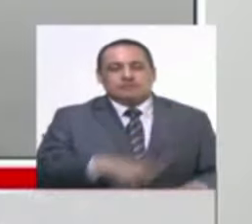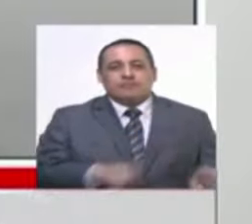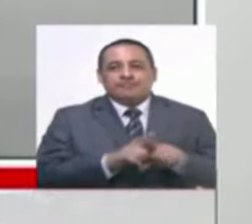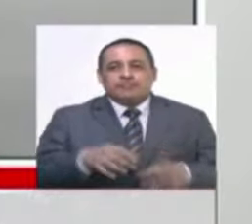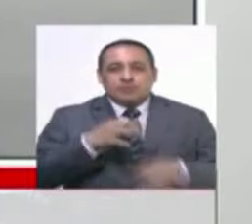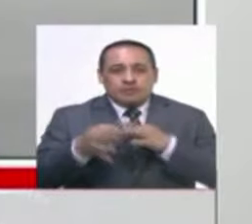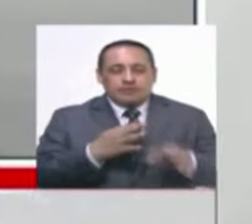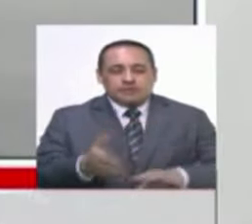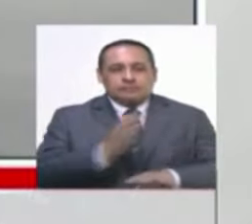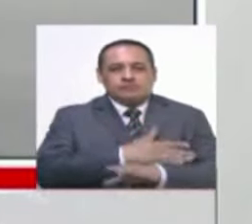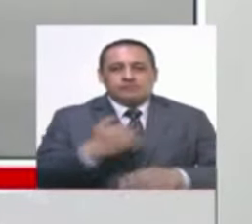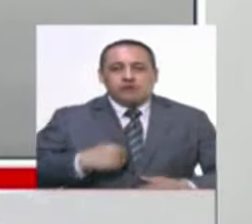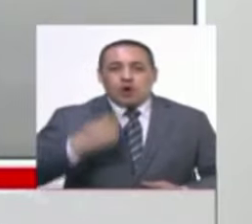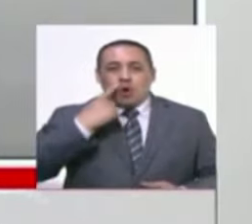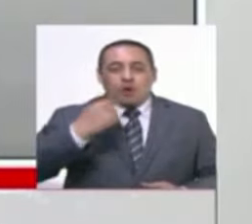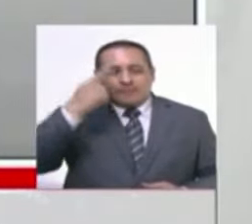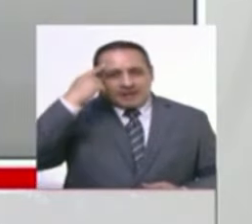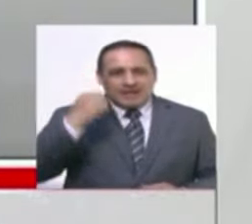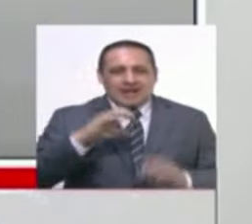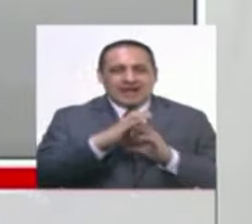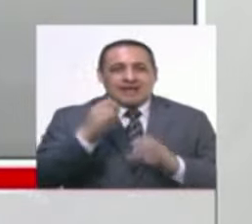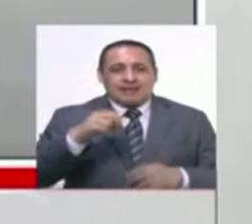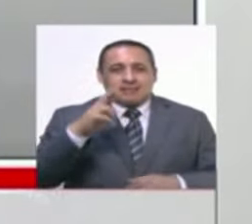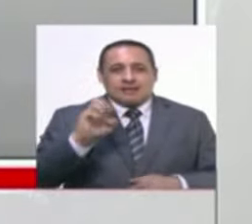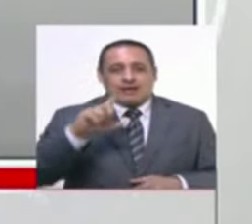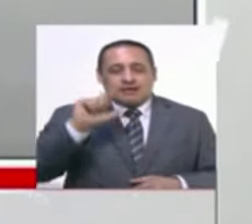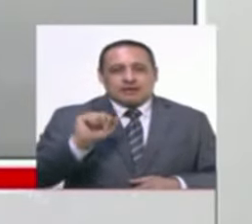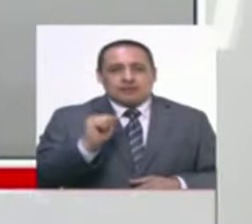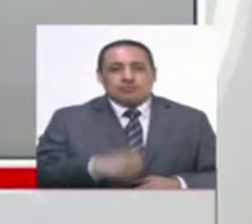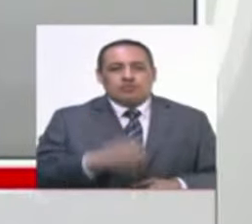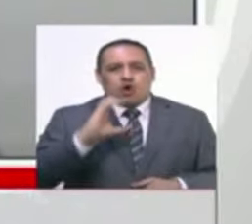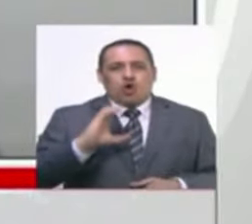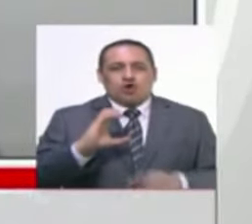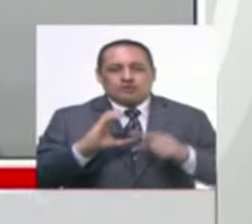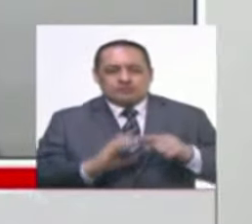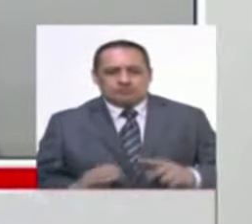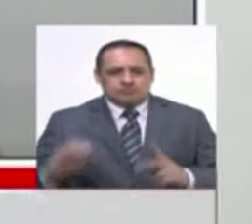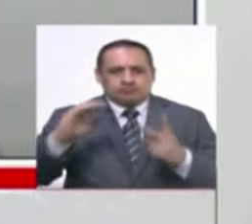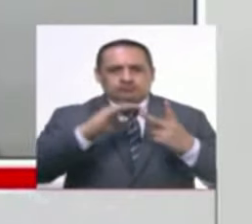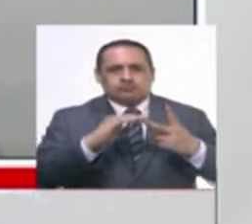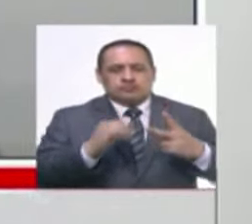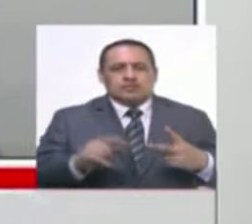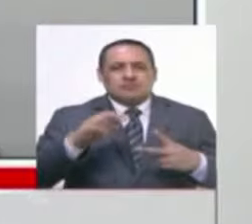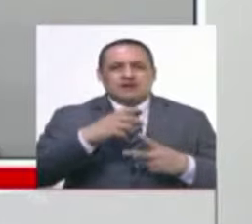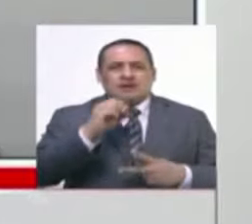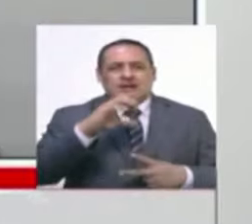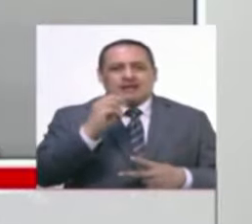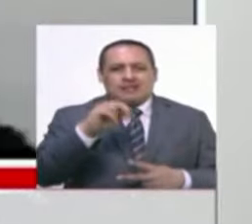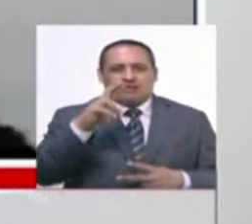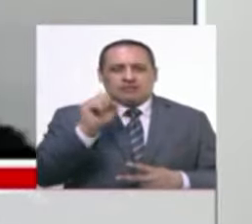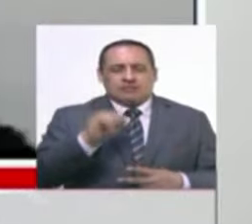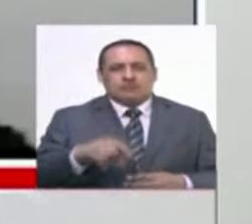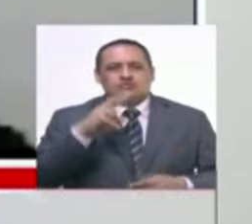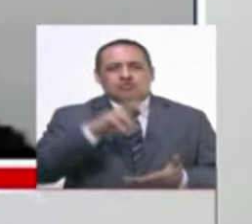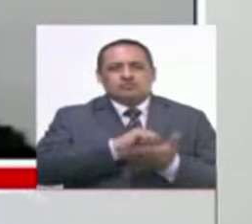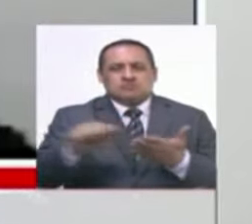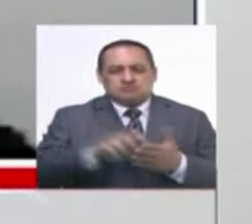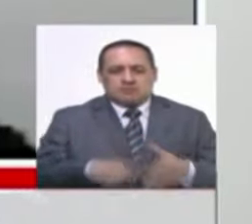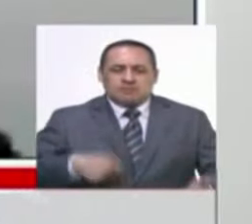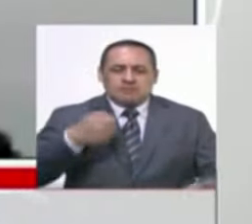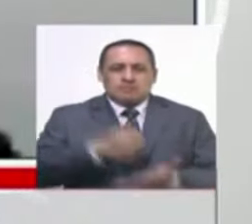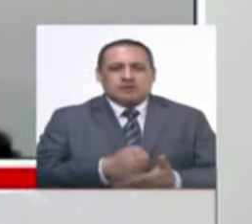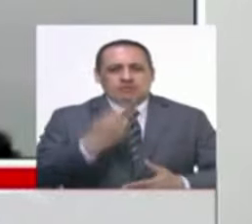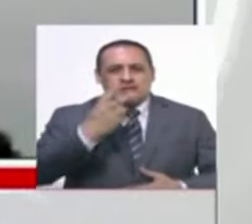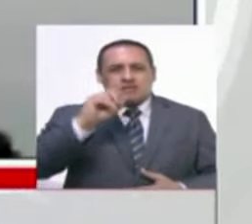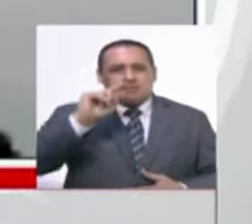su versión, un general que llega a un coronel que llega a ser general, en 2 meses recupera esa plata a la hora de ocupar una